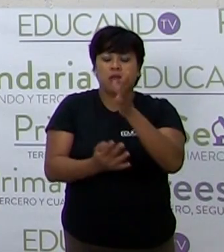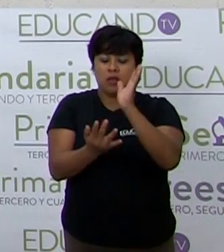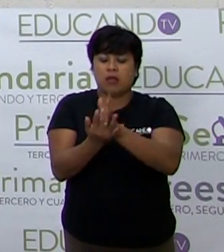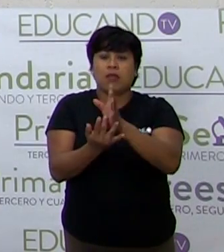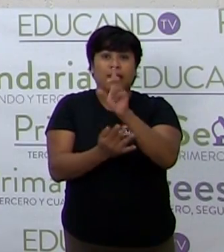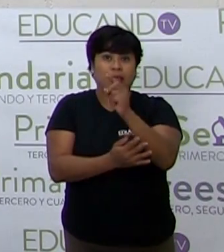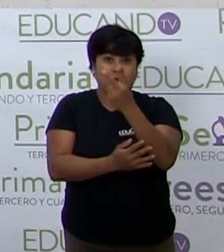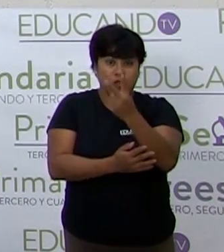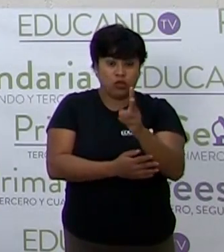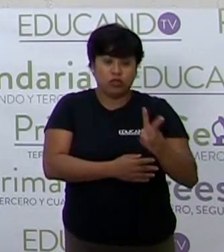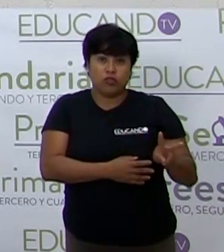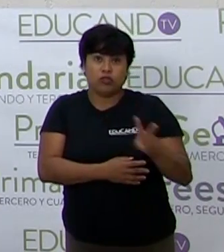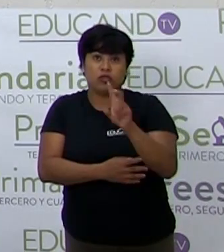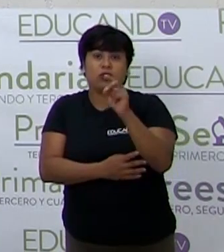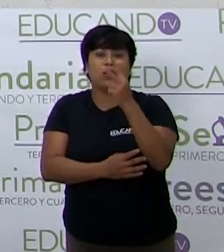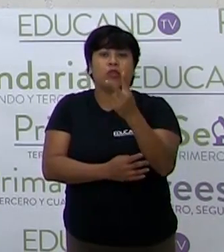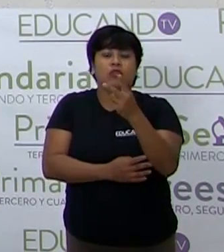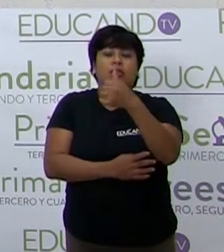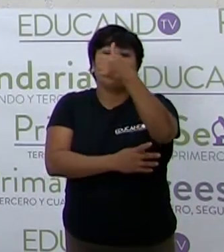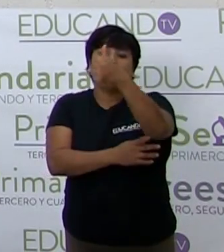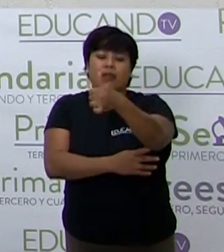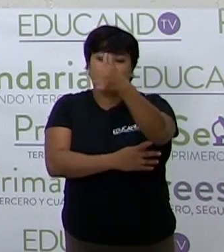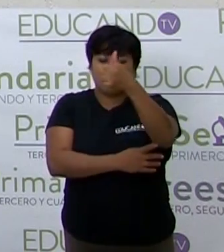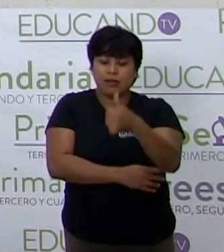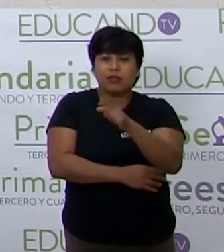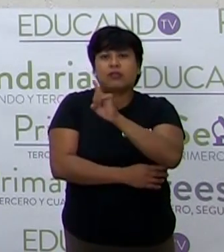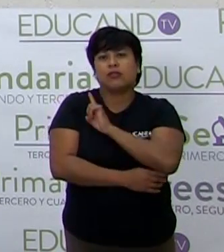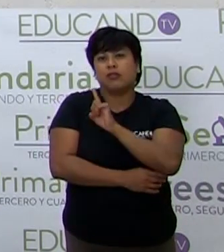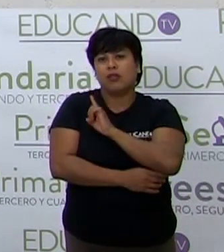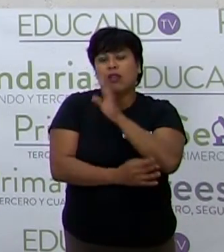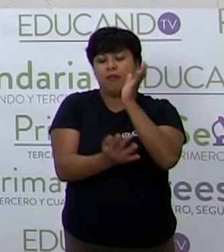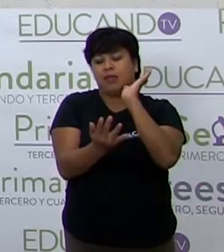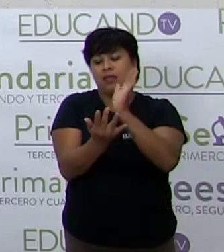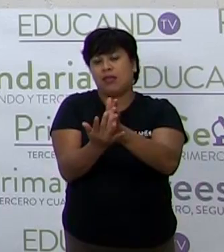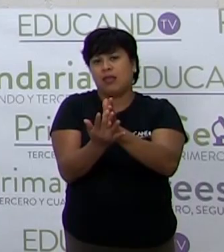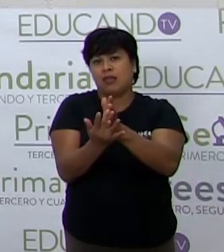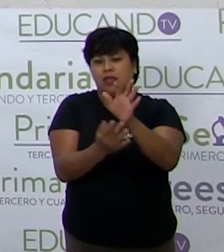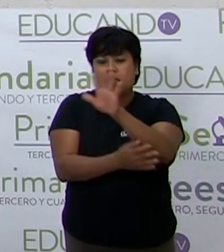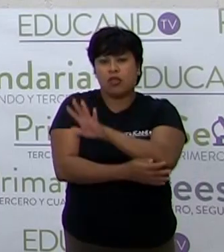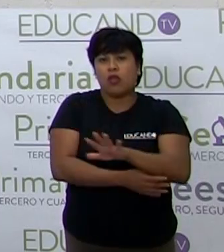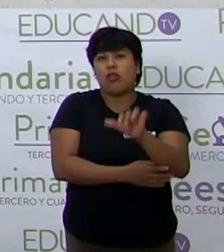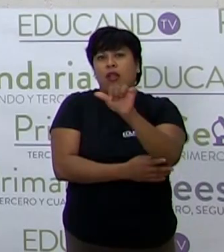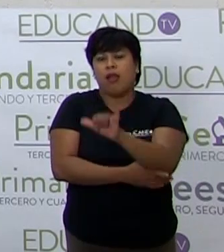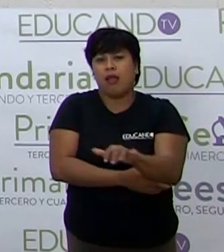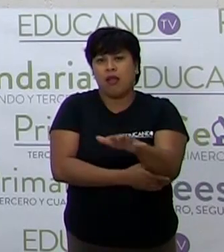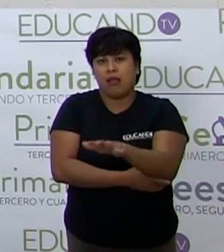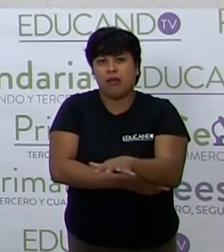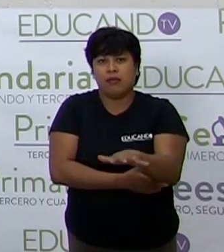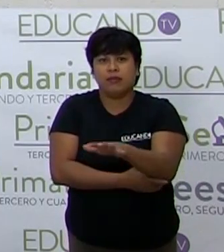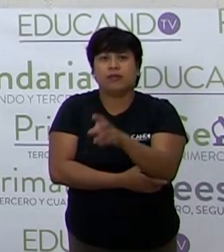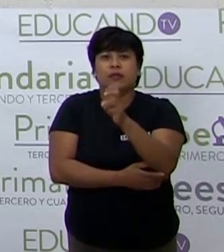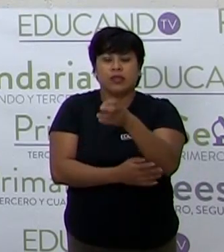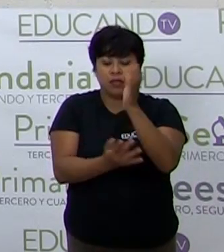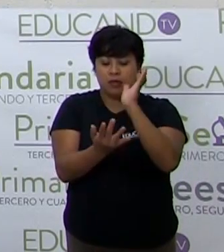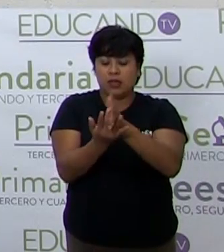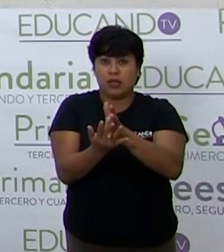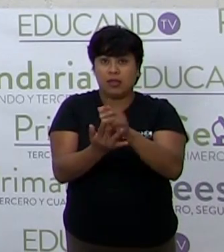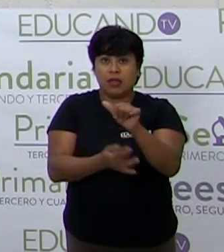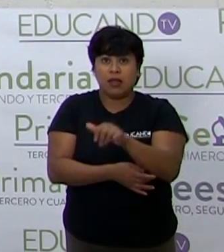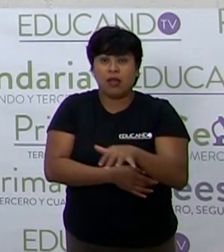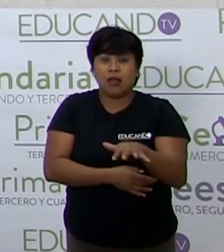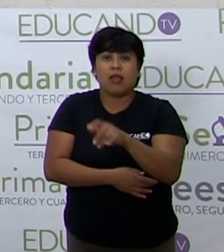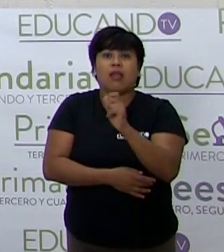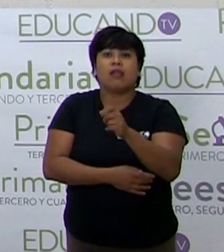32 unidades cuadradas, pues entonces un rombo nada más es la mitad de toda esa área y la mitad de toda esa área